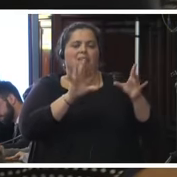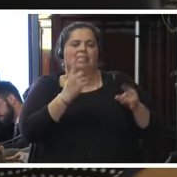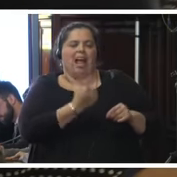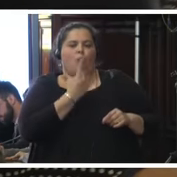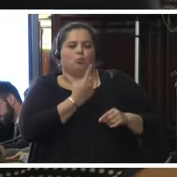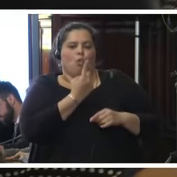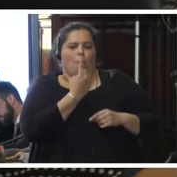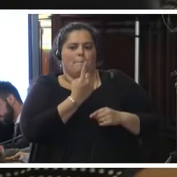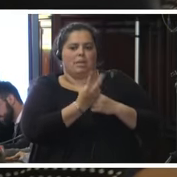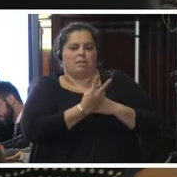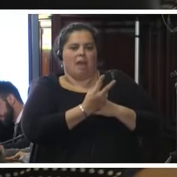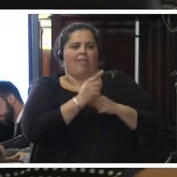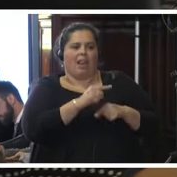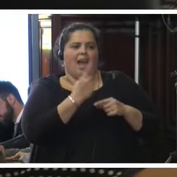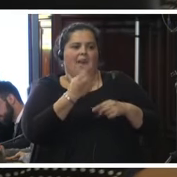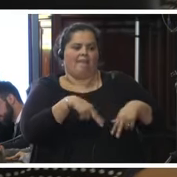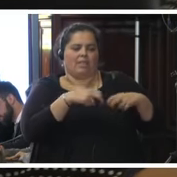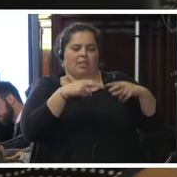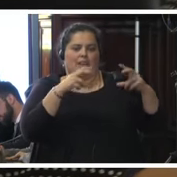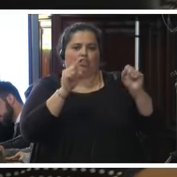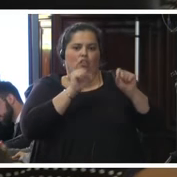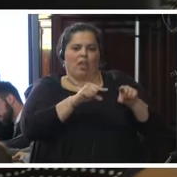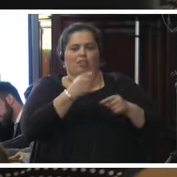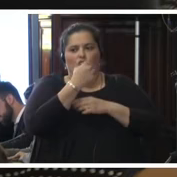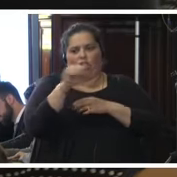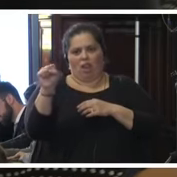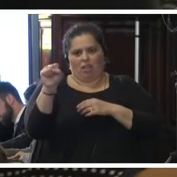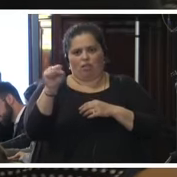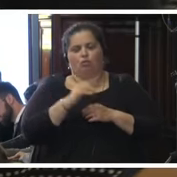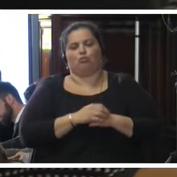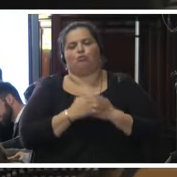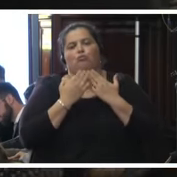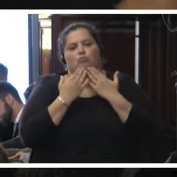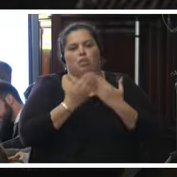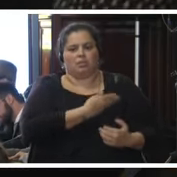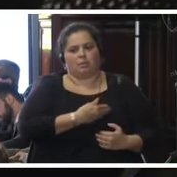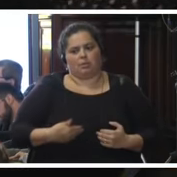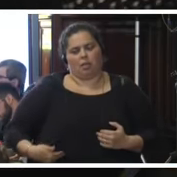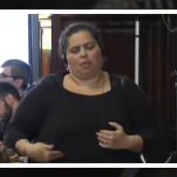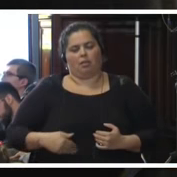autonomía en la investigación de estos delitos? Gracias, señora presidenta.